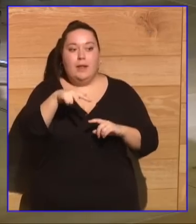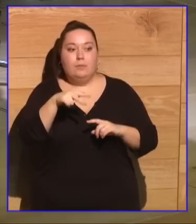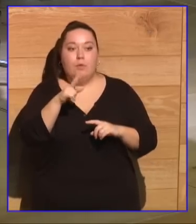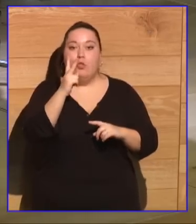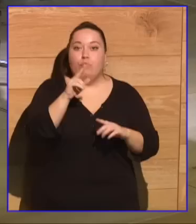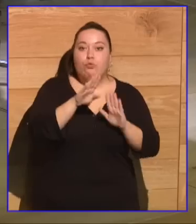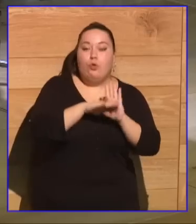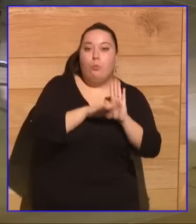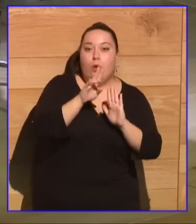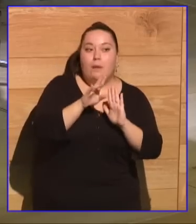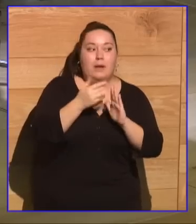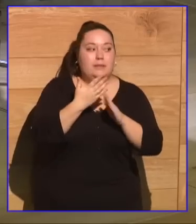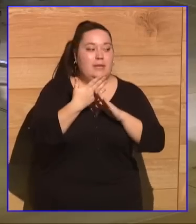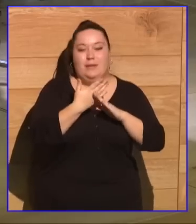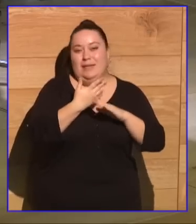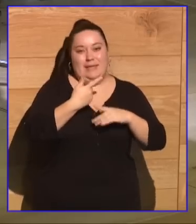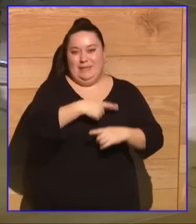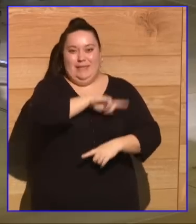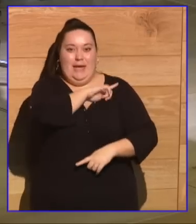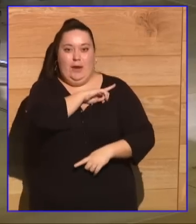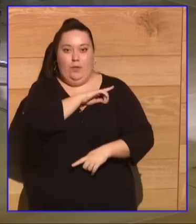pensé, descuida.